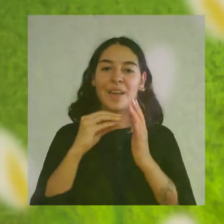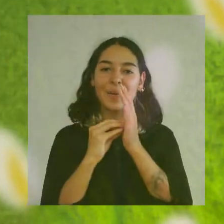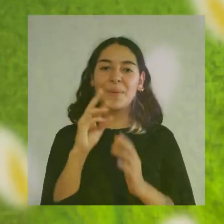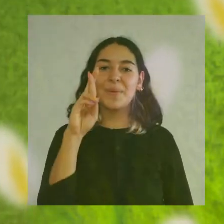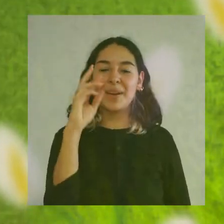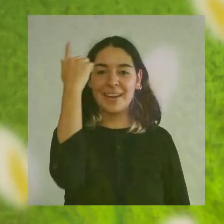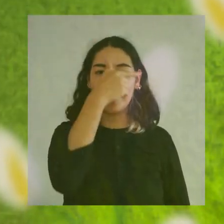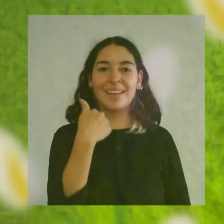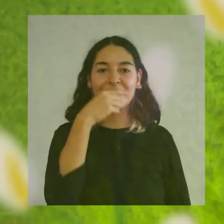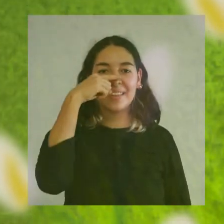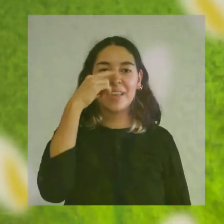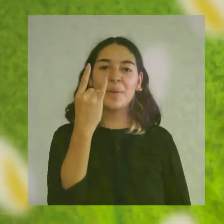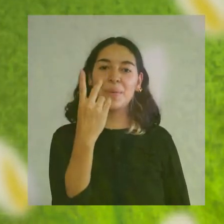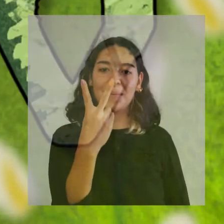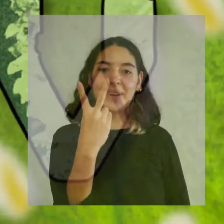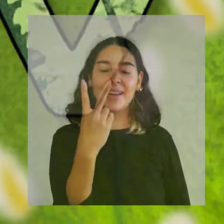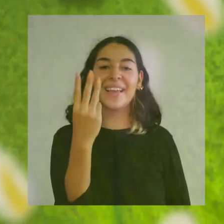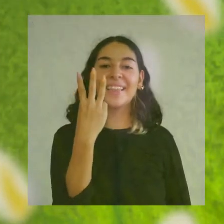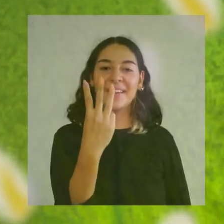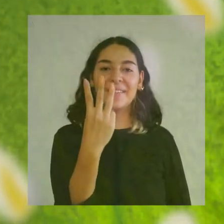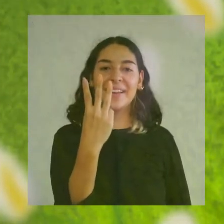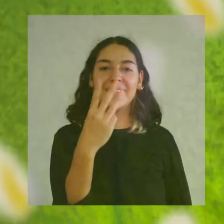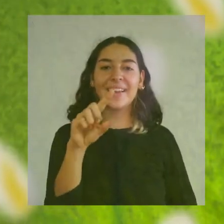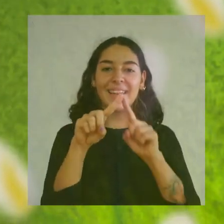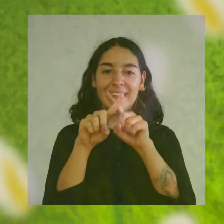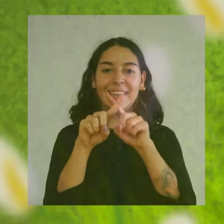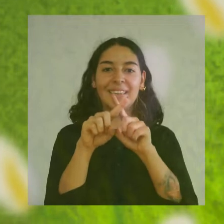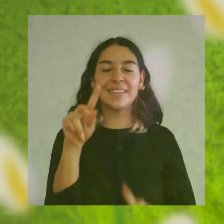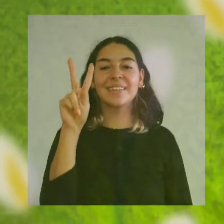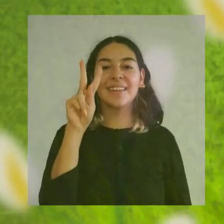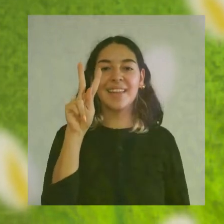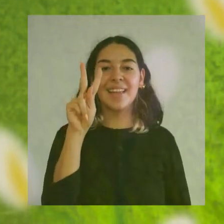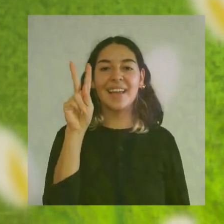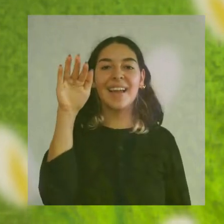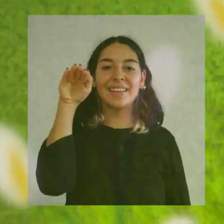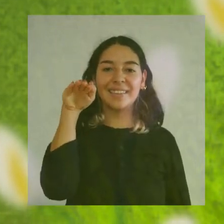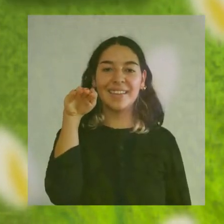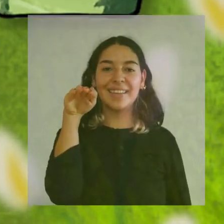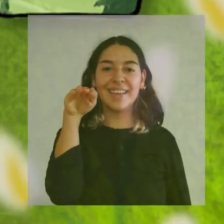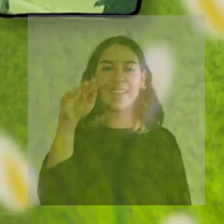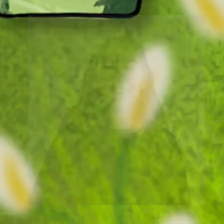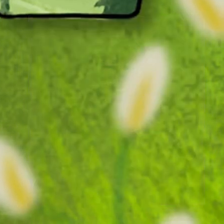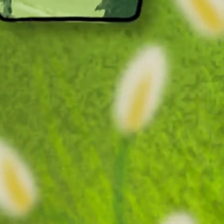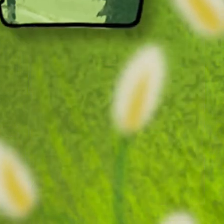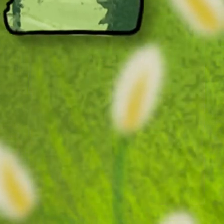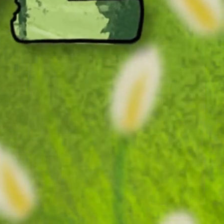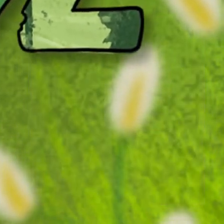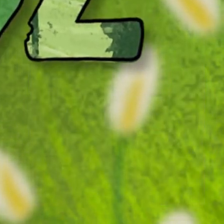O, B, Q, R, S, T, U, V, W, X, Y, A, Z